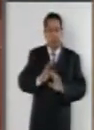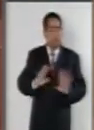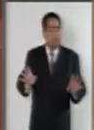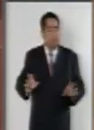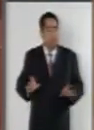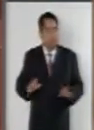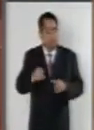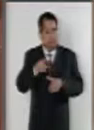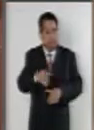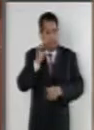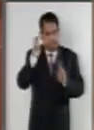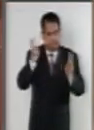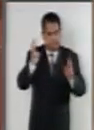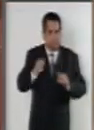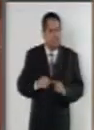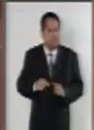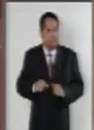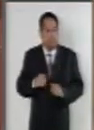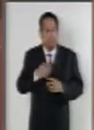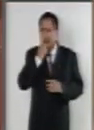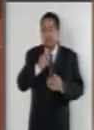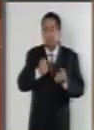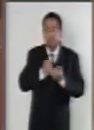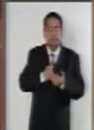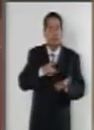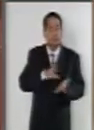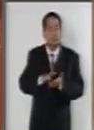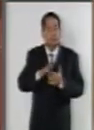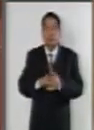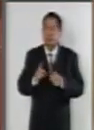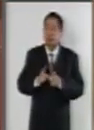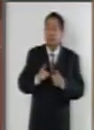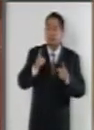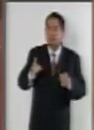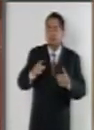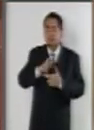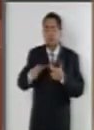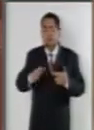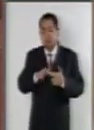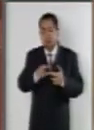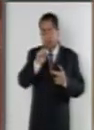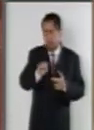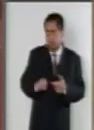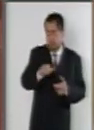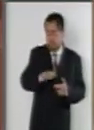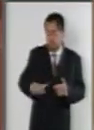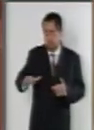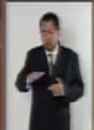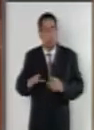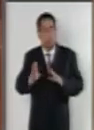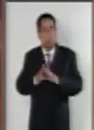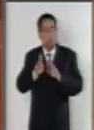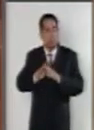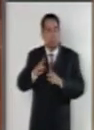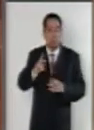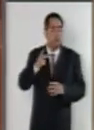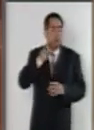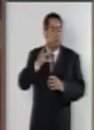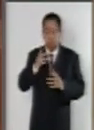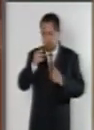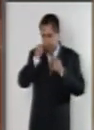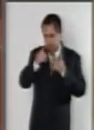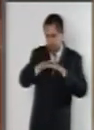hablamos y dice impulsar el desarrollo de la región sur-sureste mediante una política integral